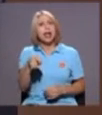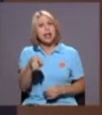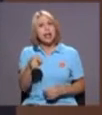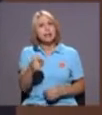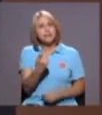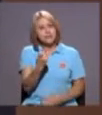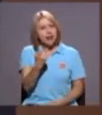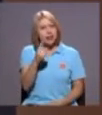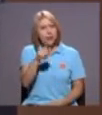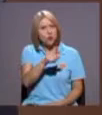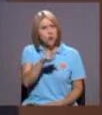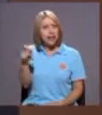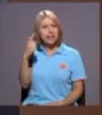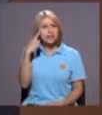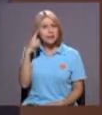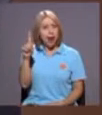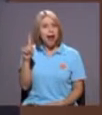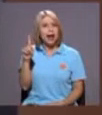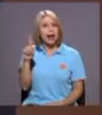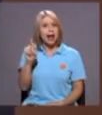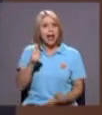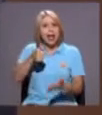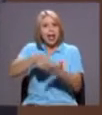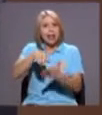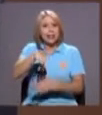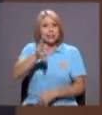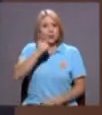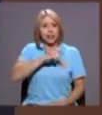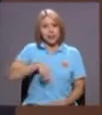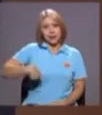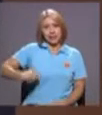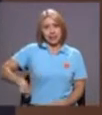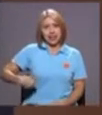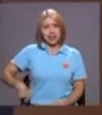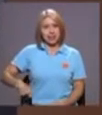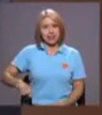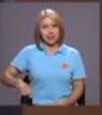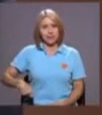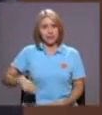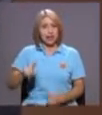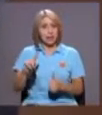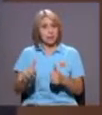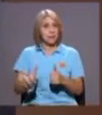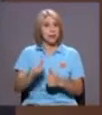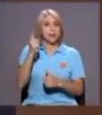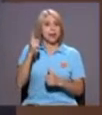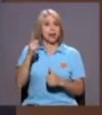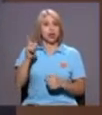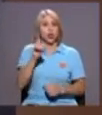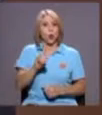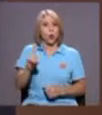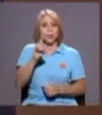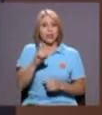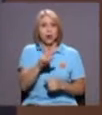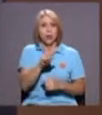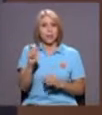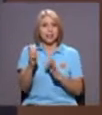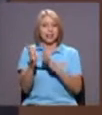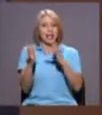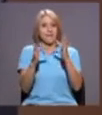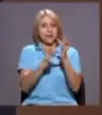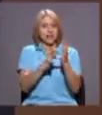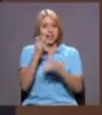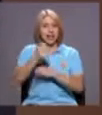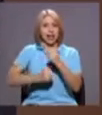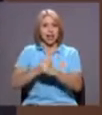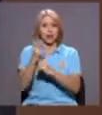Faltaba un mes para la elección del presidente, el primer domingo de abril del 2018, y